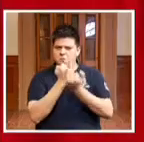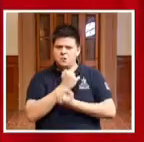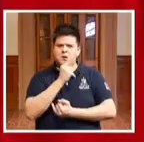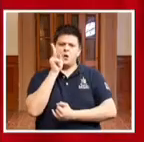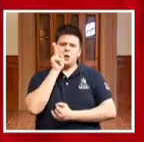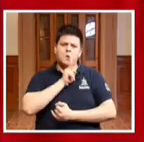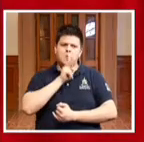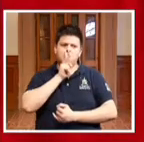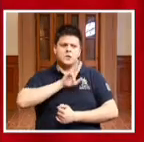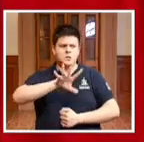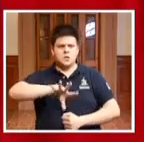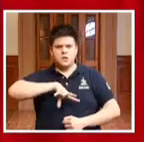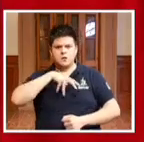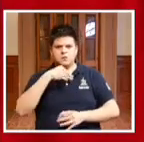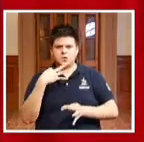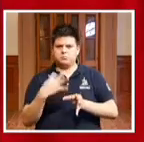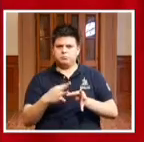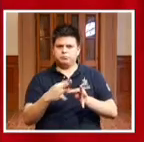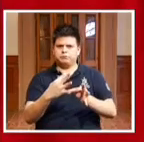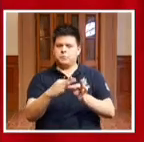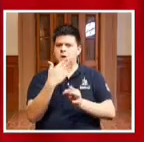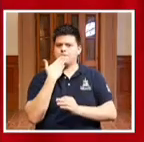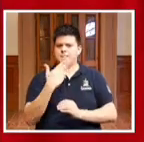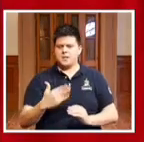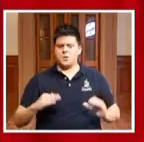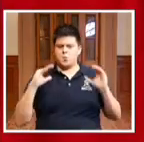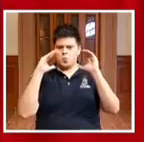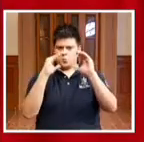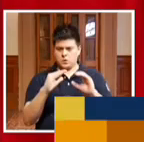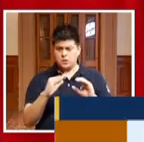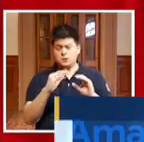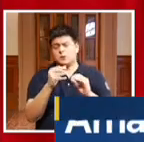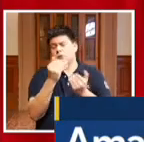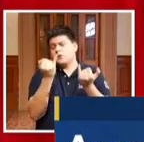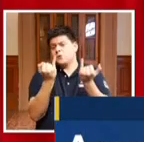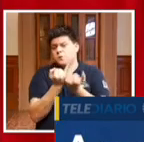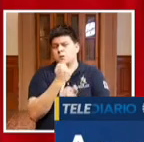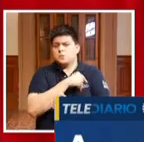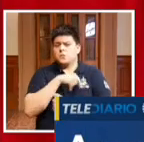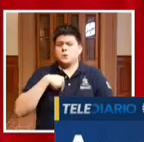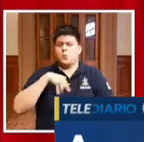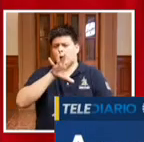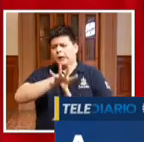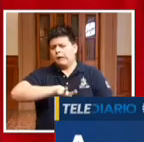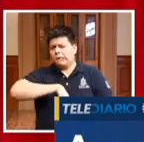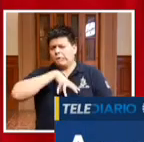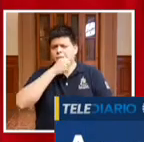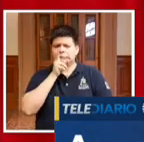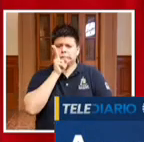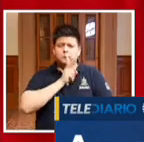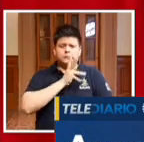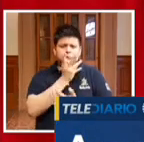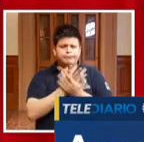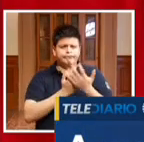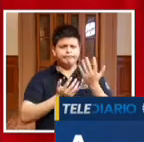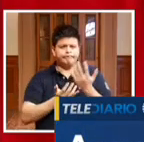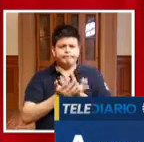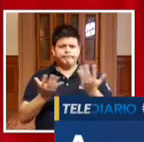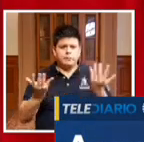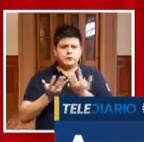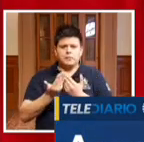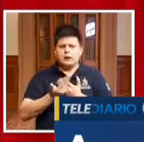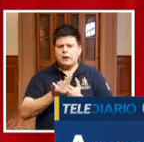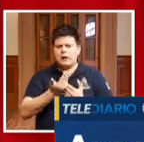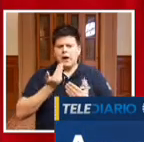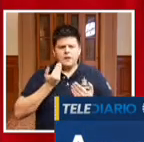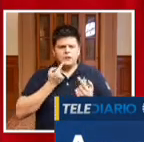de llevar a cabo las medidas de prevención y vamos a tratar de consultar a tiempo